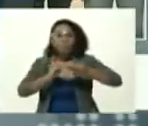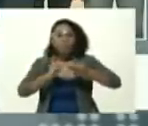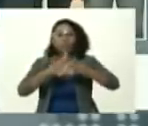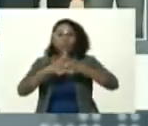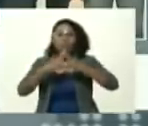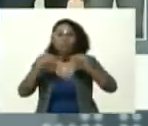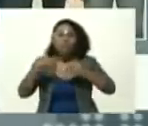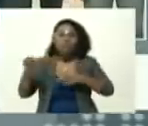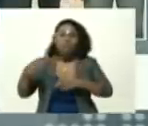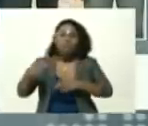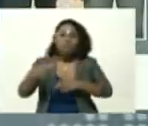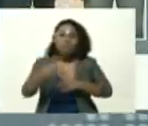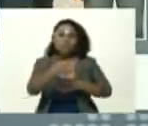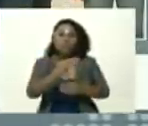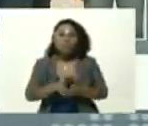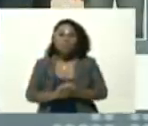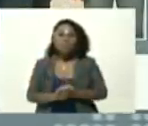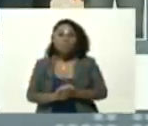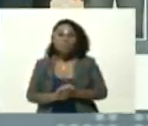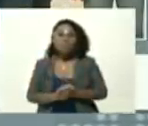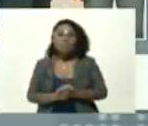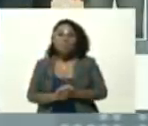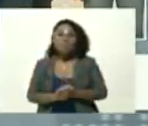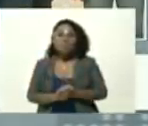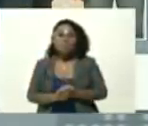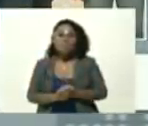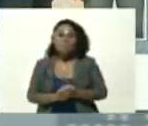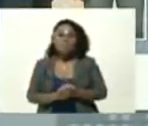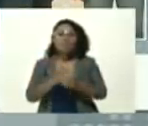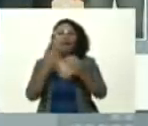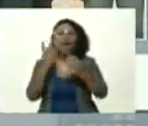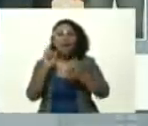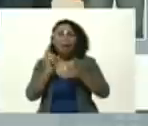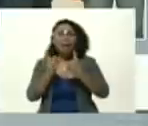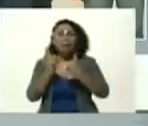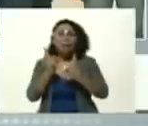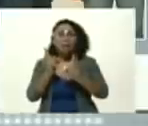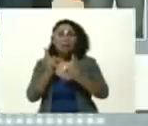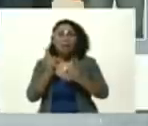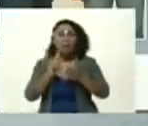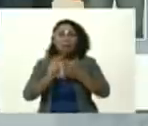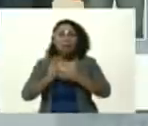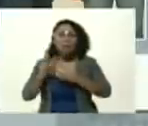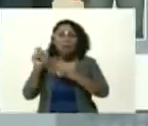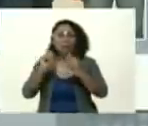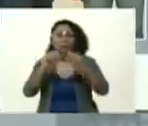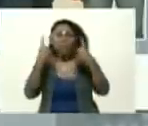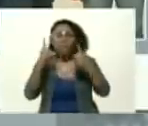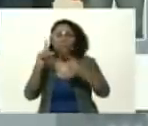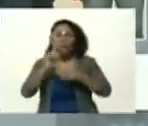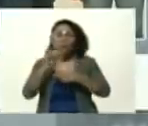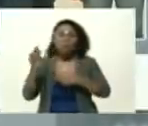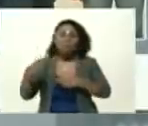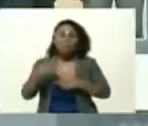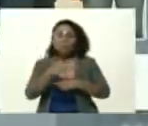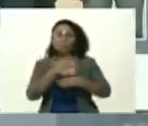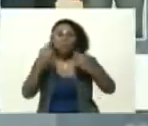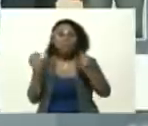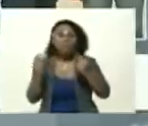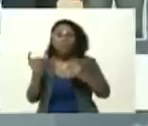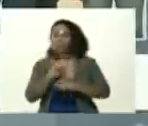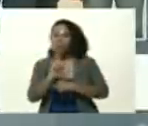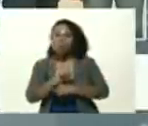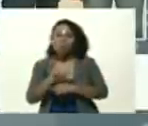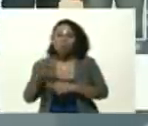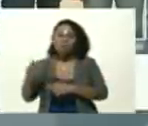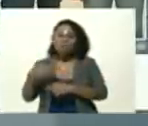todos los riachuelos. En muchos casos, en este caso de La Guaira, no son ríos activos, sino